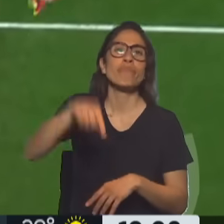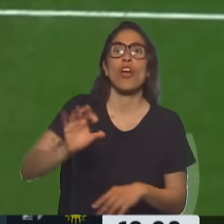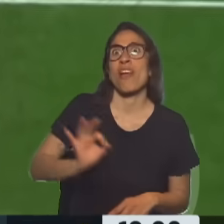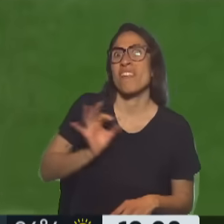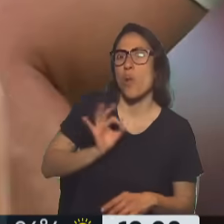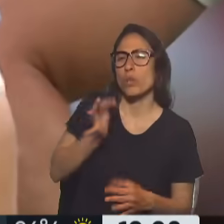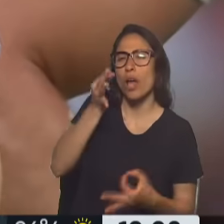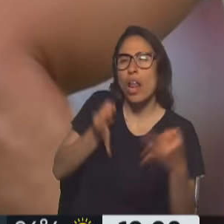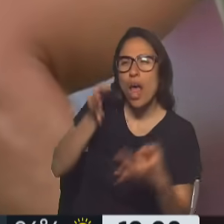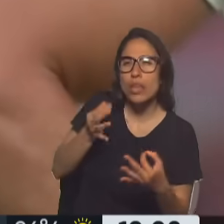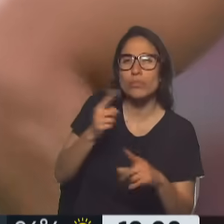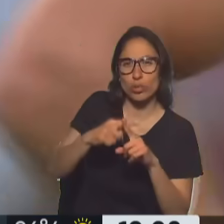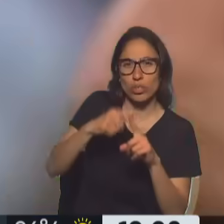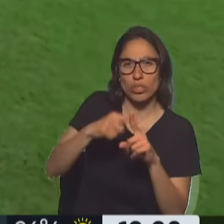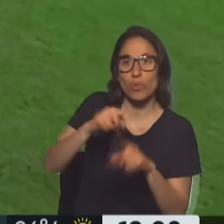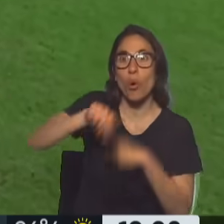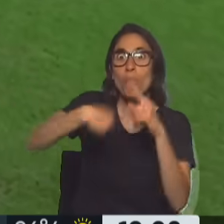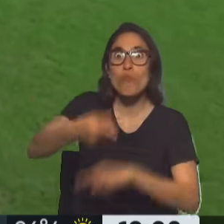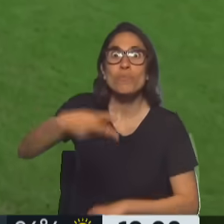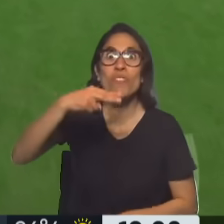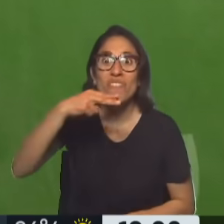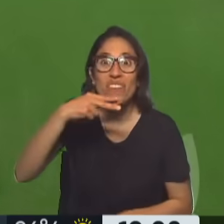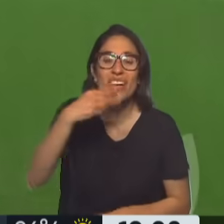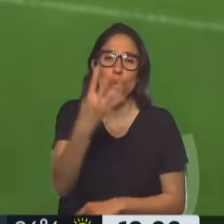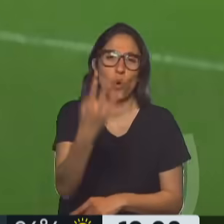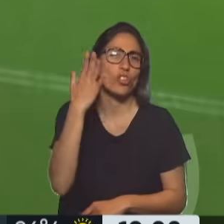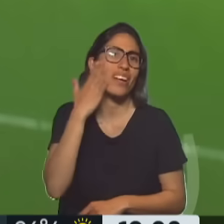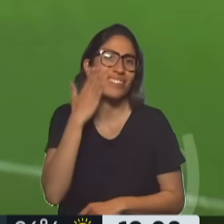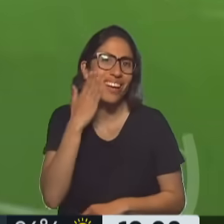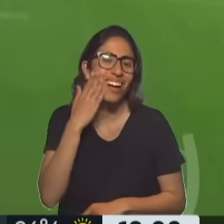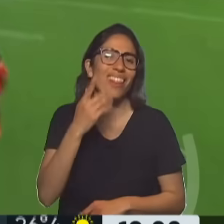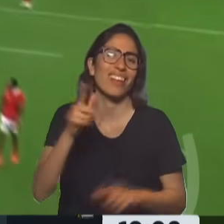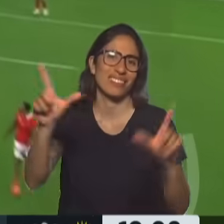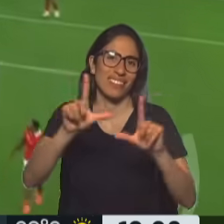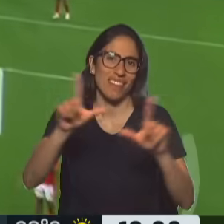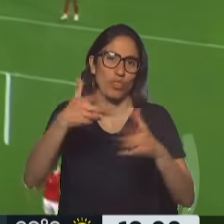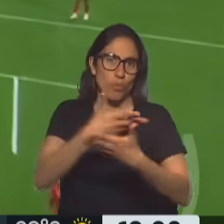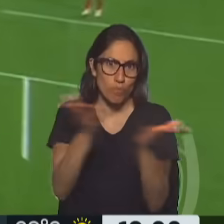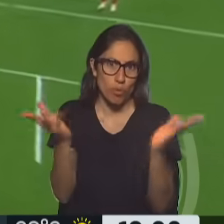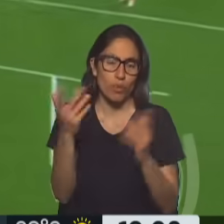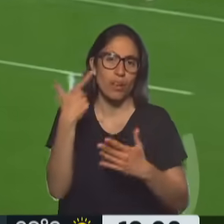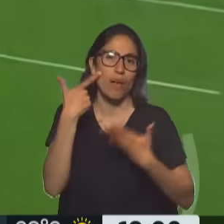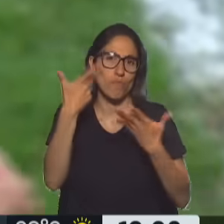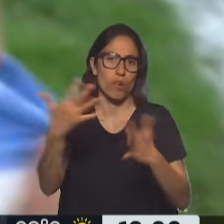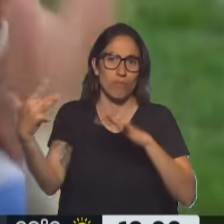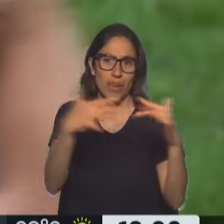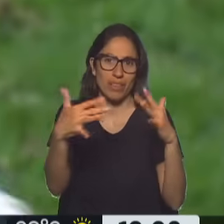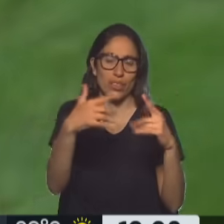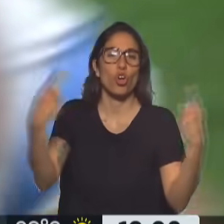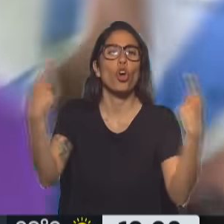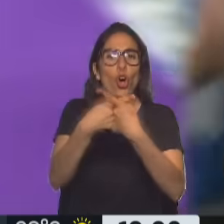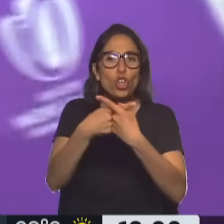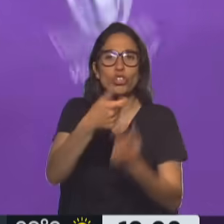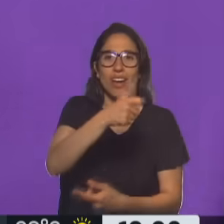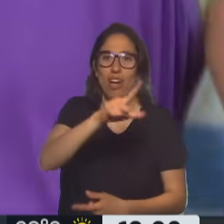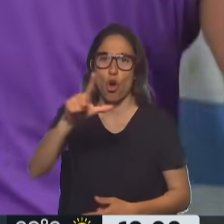viernes, 16 horas, la pantalla de la televisión pública y la invitación para Argentina All Blacks. Sí, que es difícil,